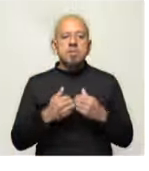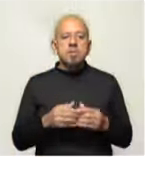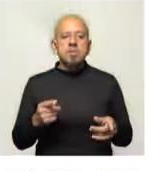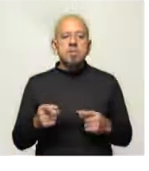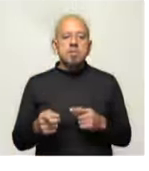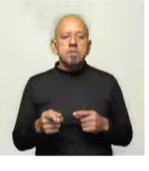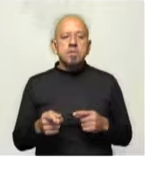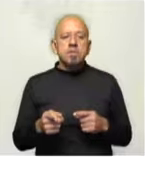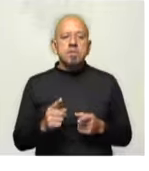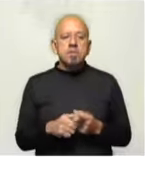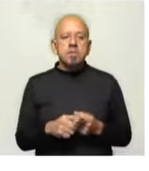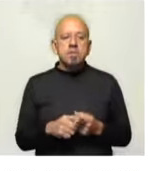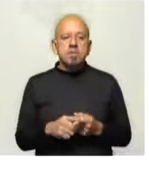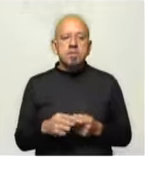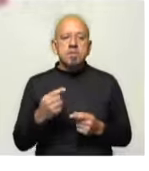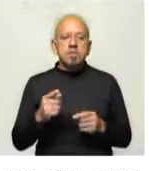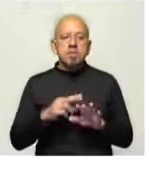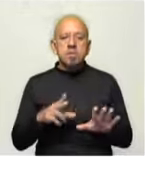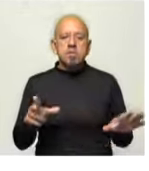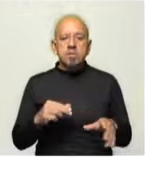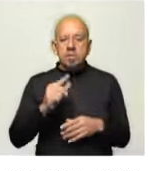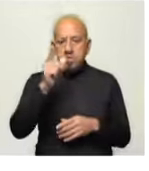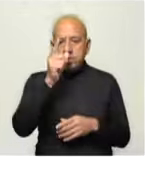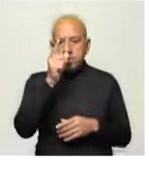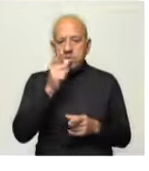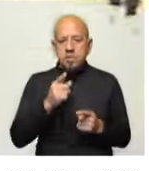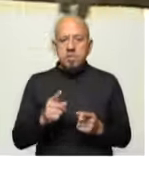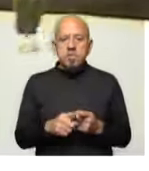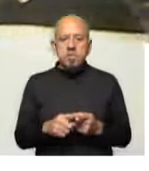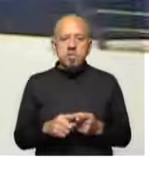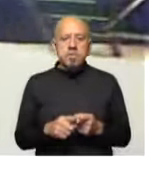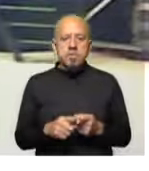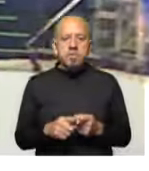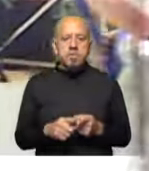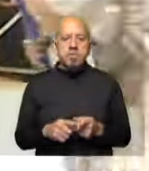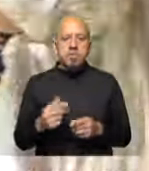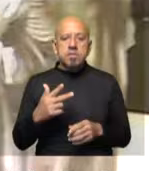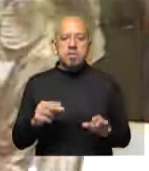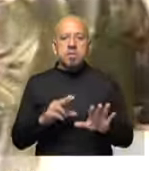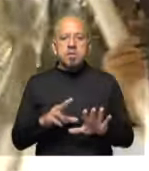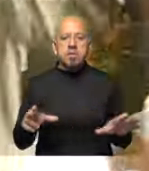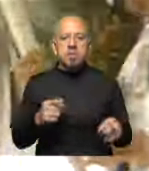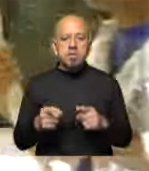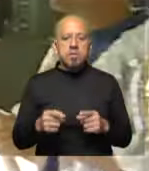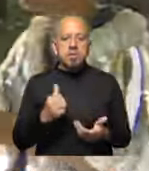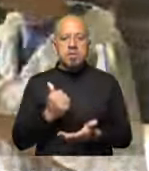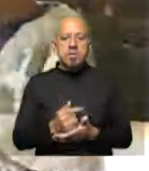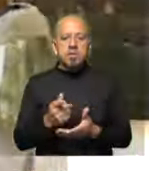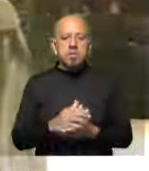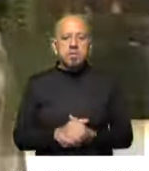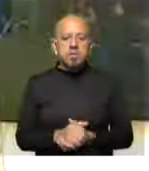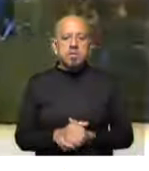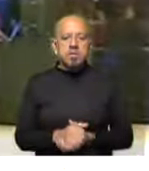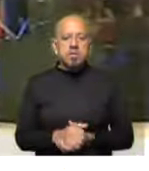acá por la tradicional Avenida 18 de julio que tiene desfilando a los 38 conjuntos que van a participar del concurso de